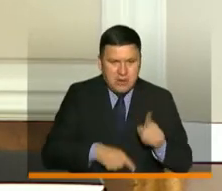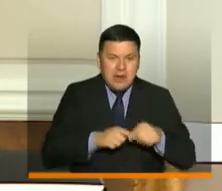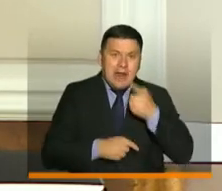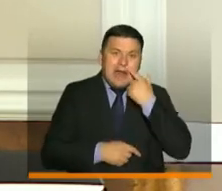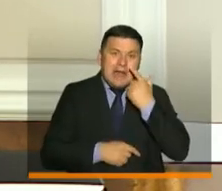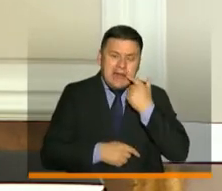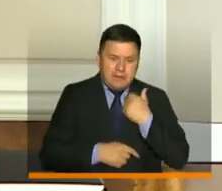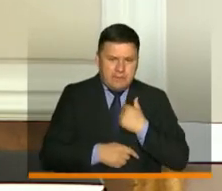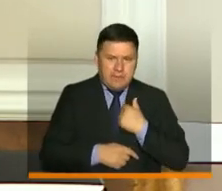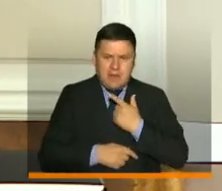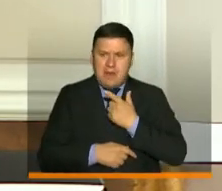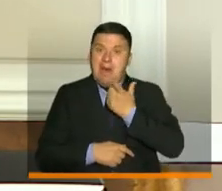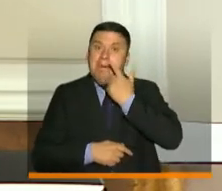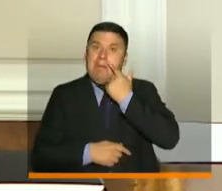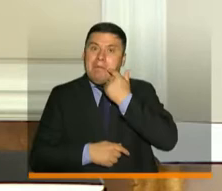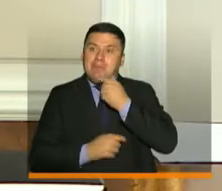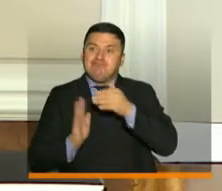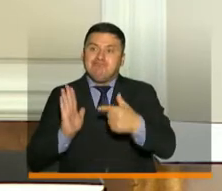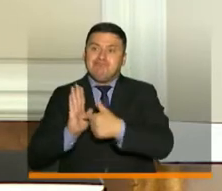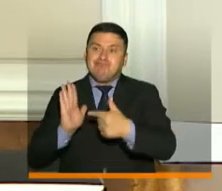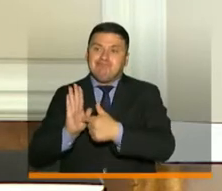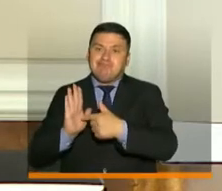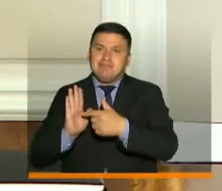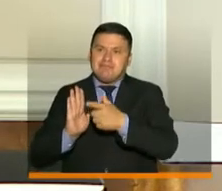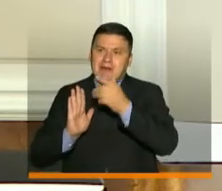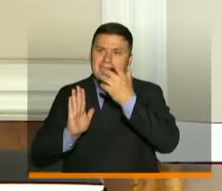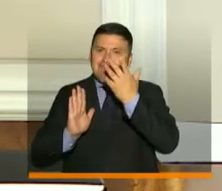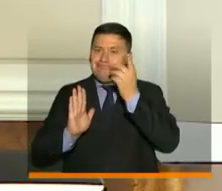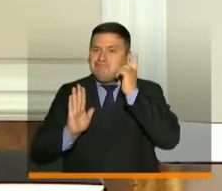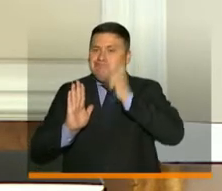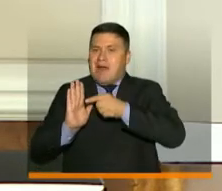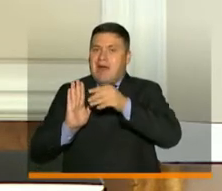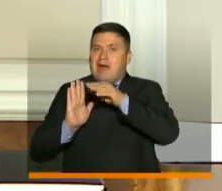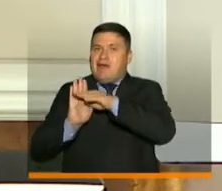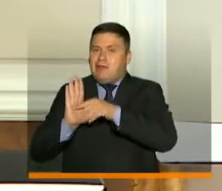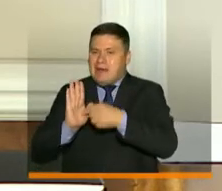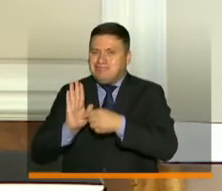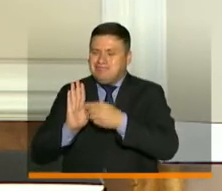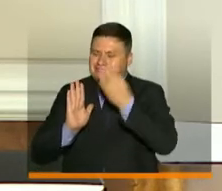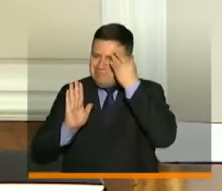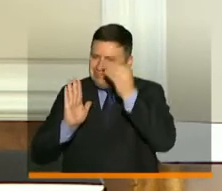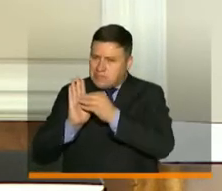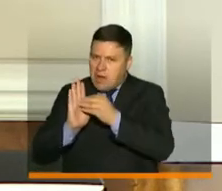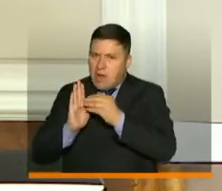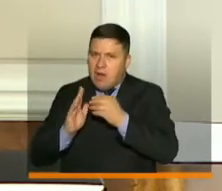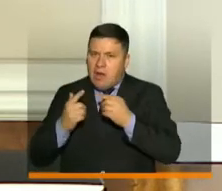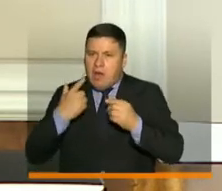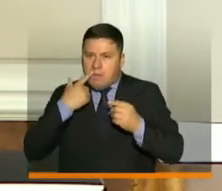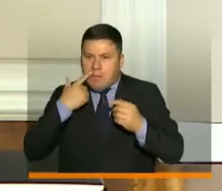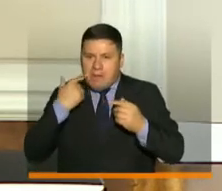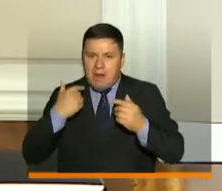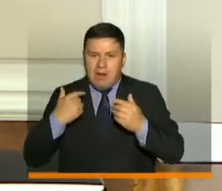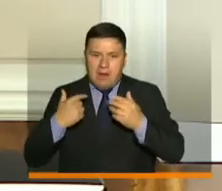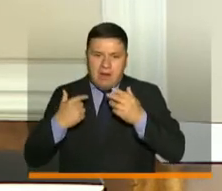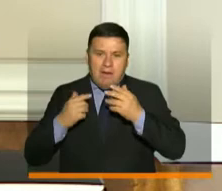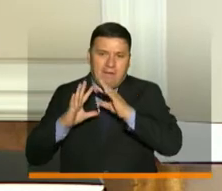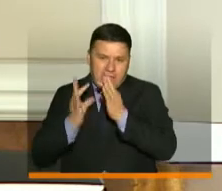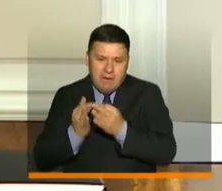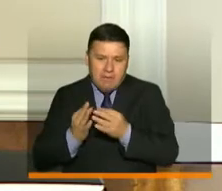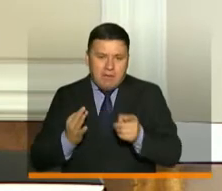y padres van a tener que interactuar más con respecto a las metodologías de aprendizaje. Y este esquema de